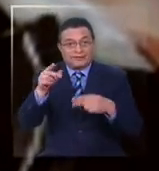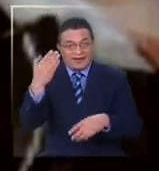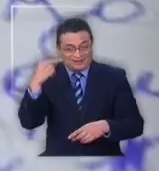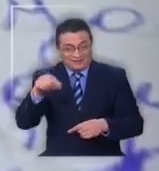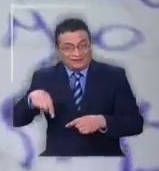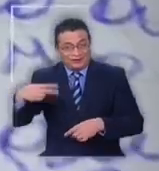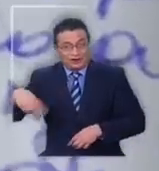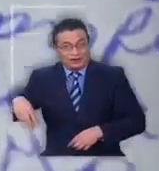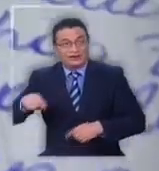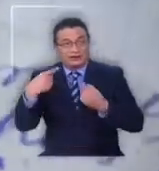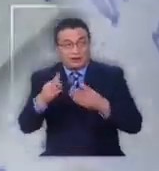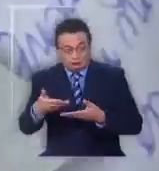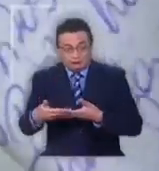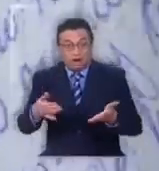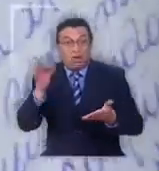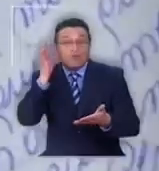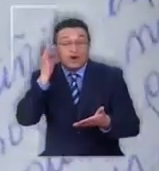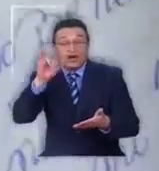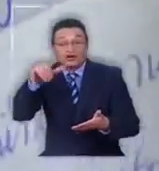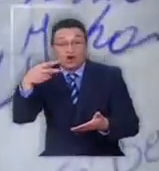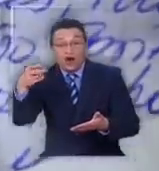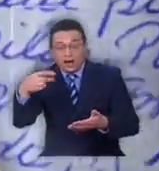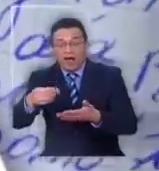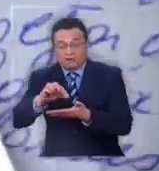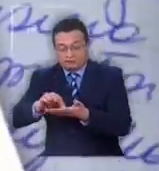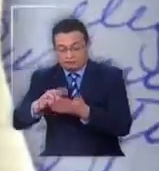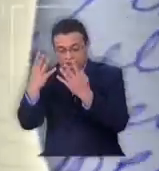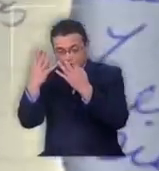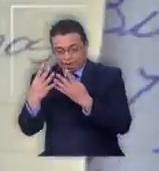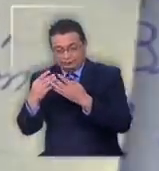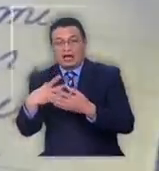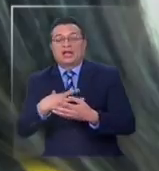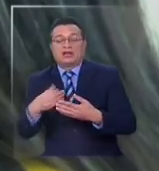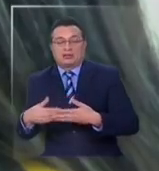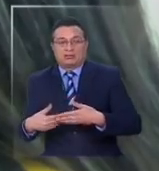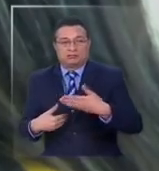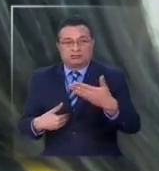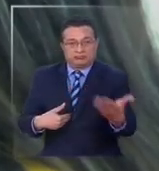y que fue enviada por Joana a su hijo desde la cárcel.